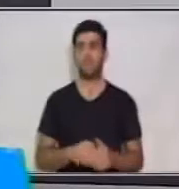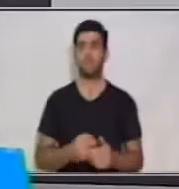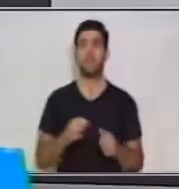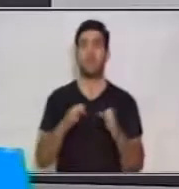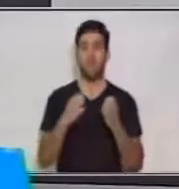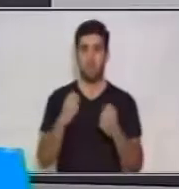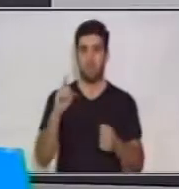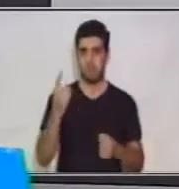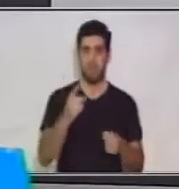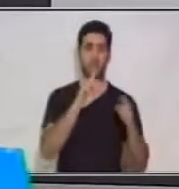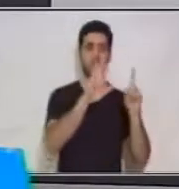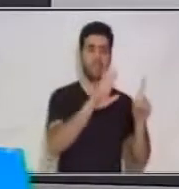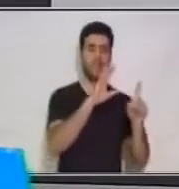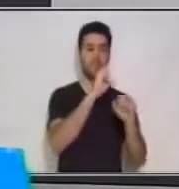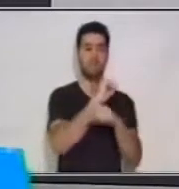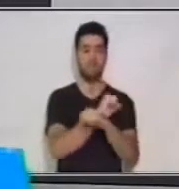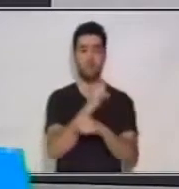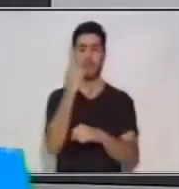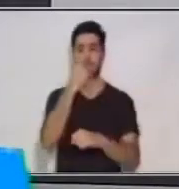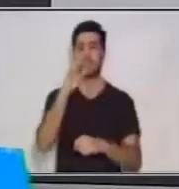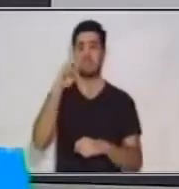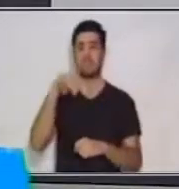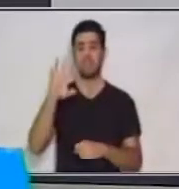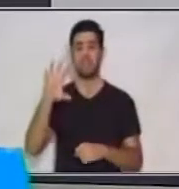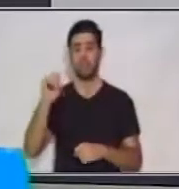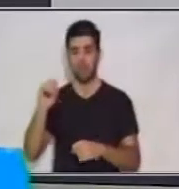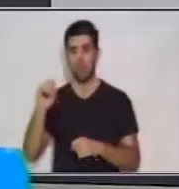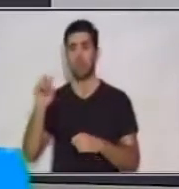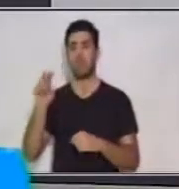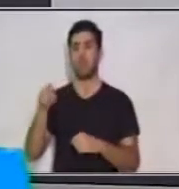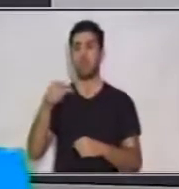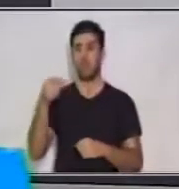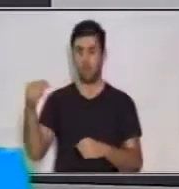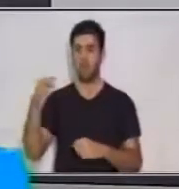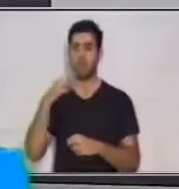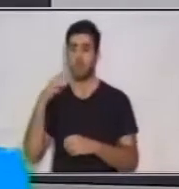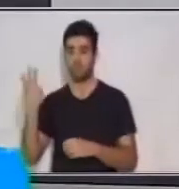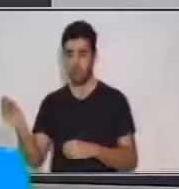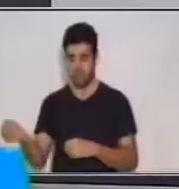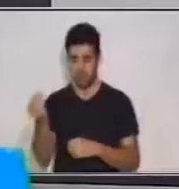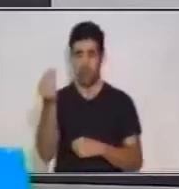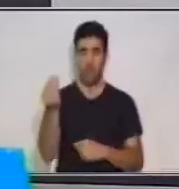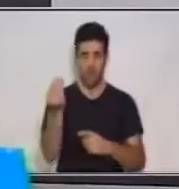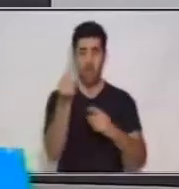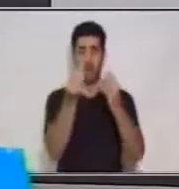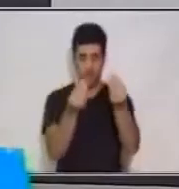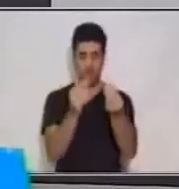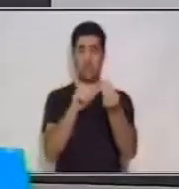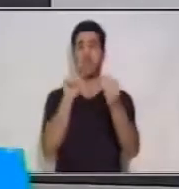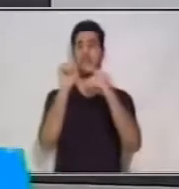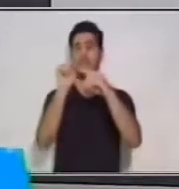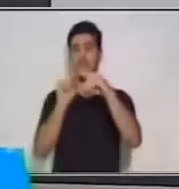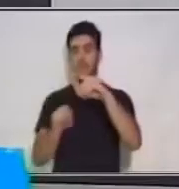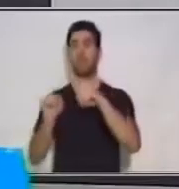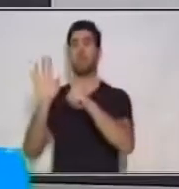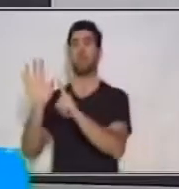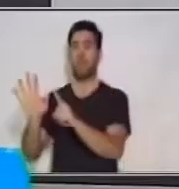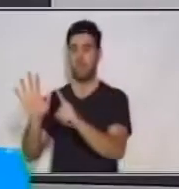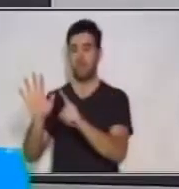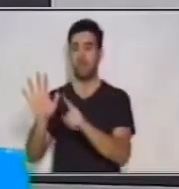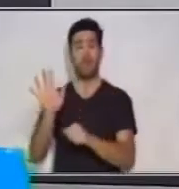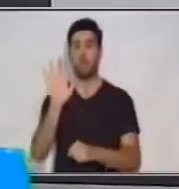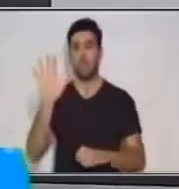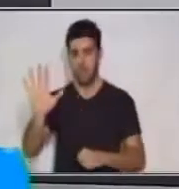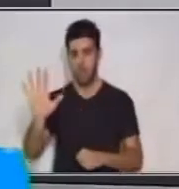por seno de 50, presionas igual, obtienes un decimal y luego lo vas a dividir dentro de